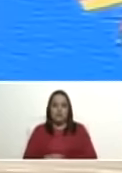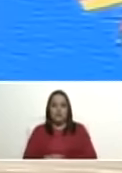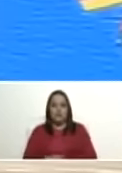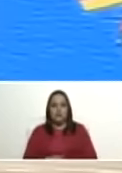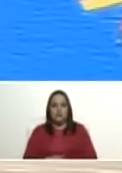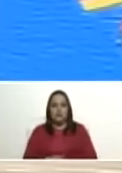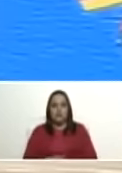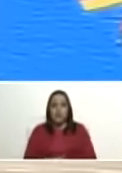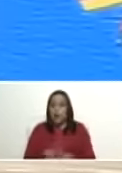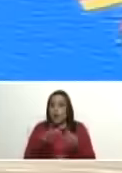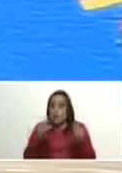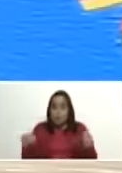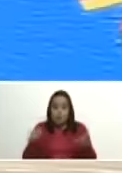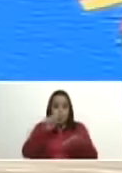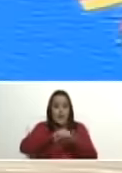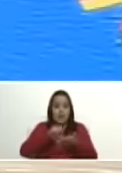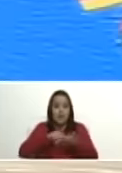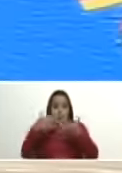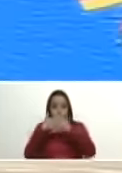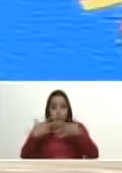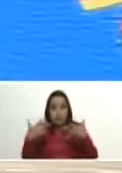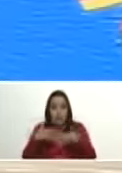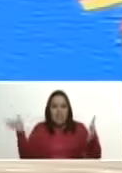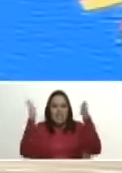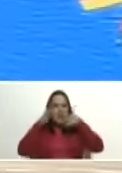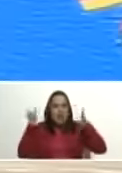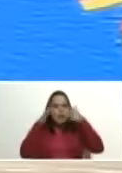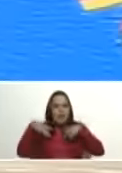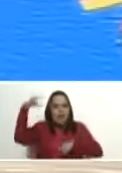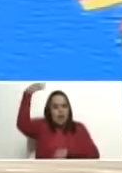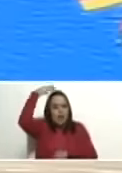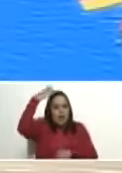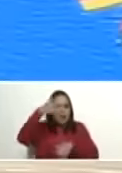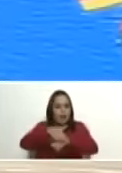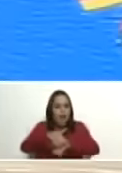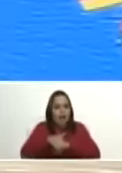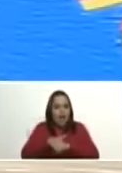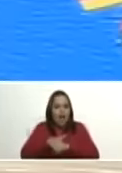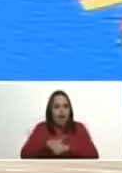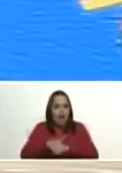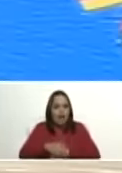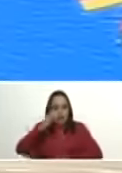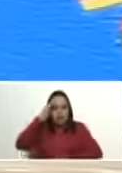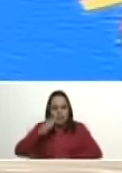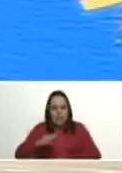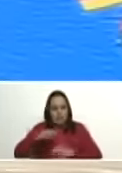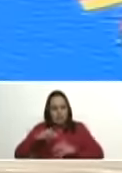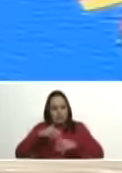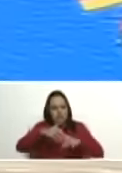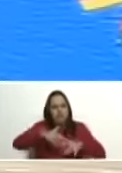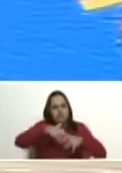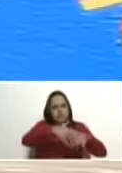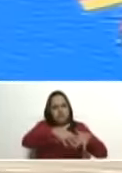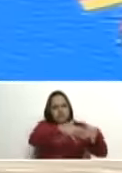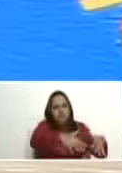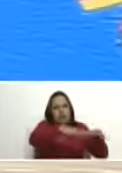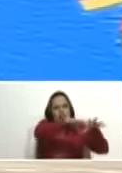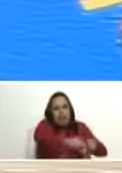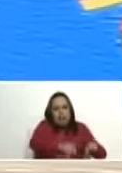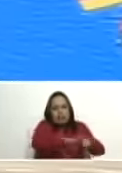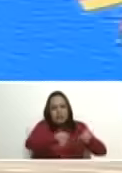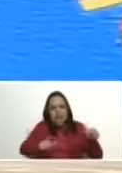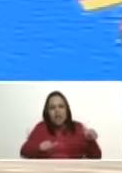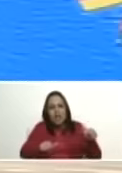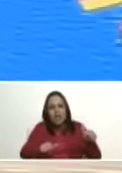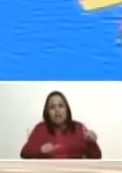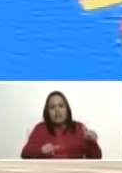Son múltiples los documentos que le recomienda a la reina avanzar sobre las bocas del Orinoco,